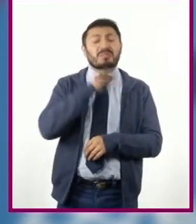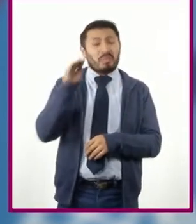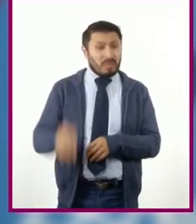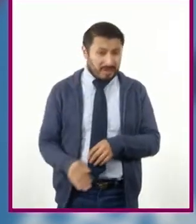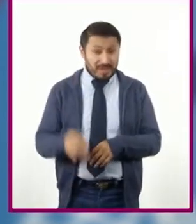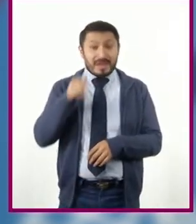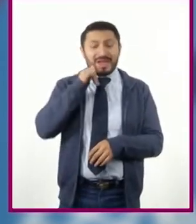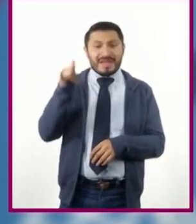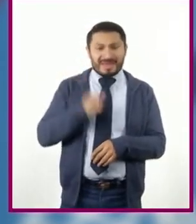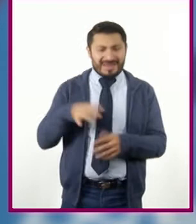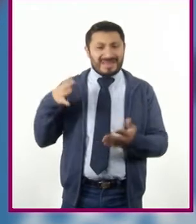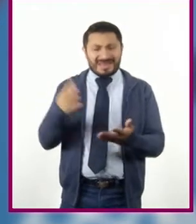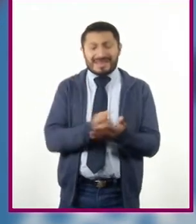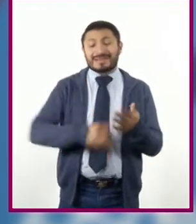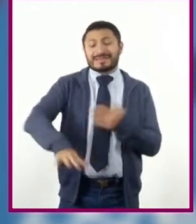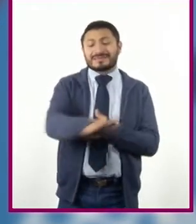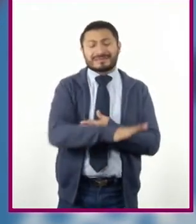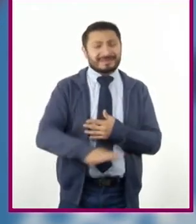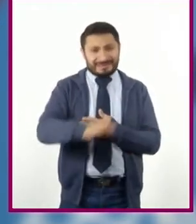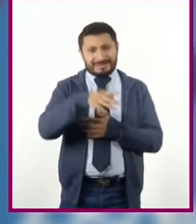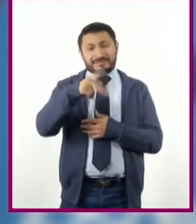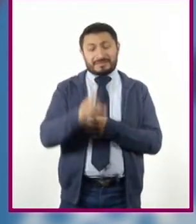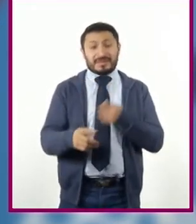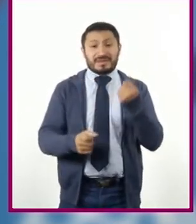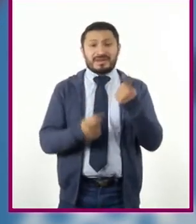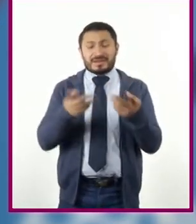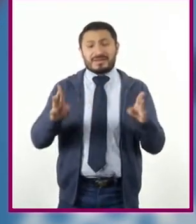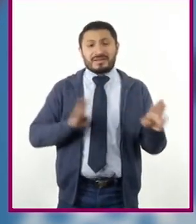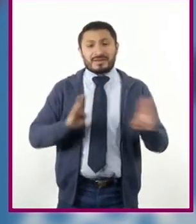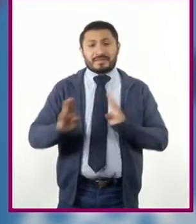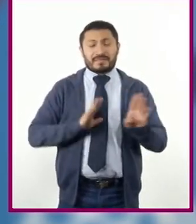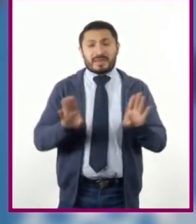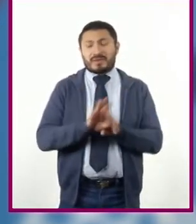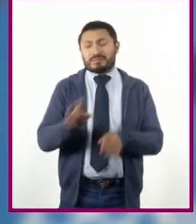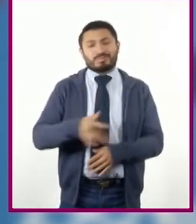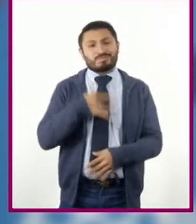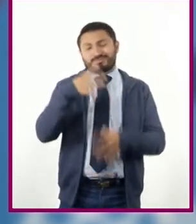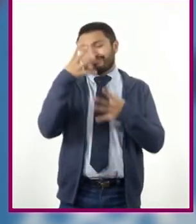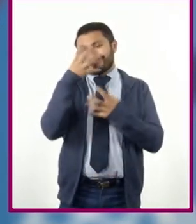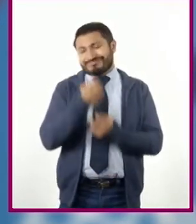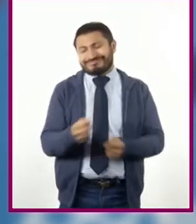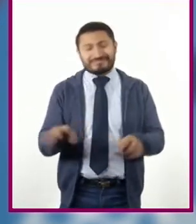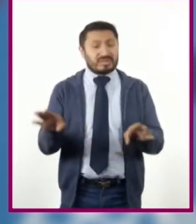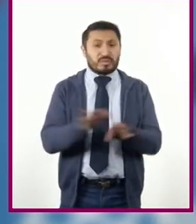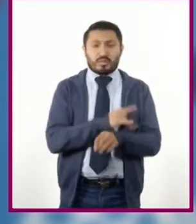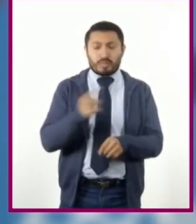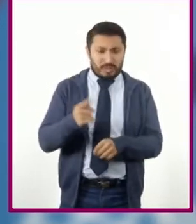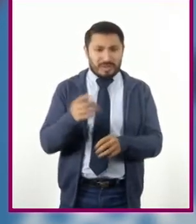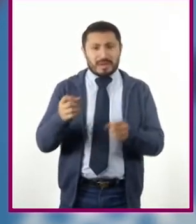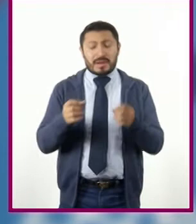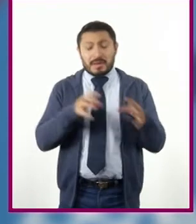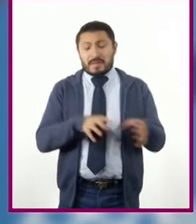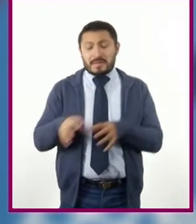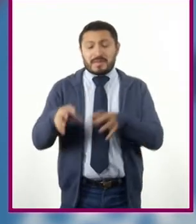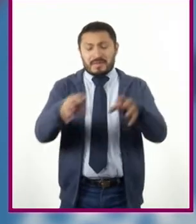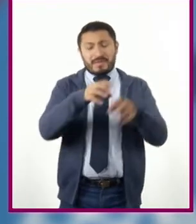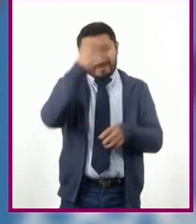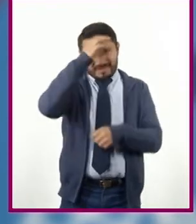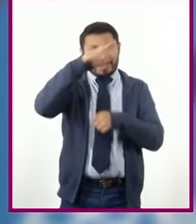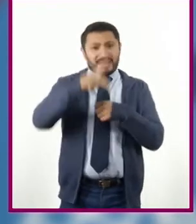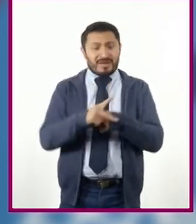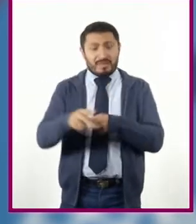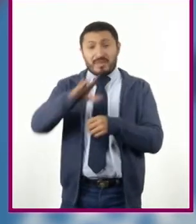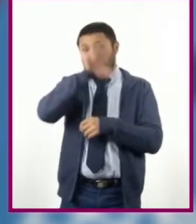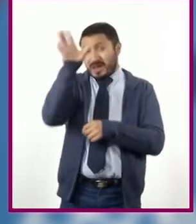consiguió la región de Trieste, algunos militares se sintieron defraudados porque las pequeñas concesiones territoriales en Europa